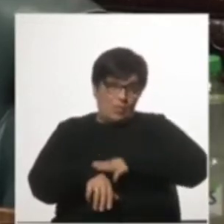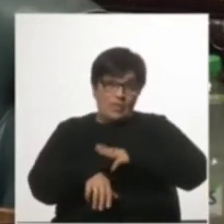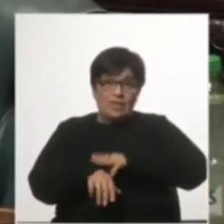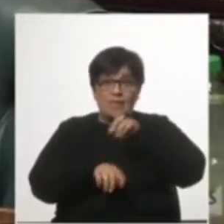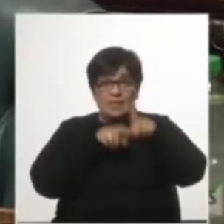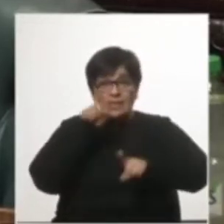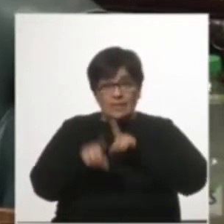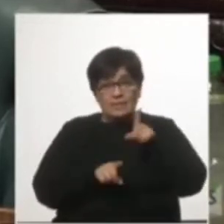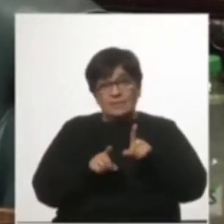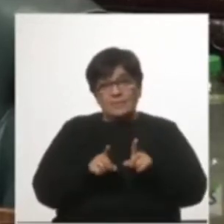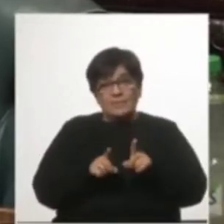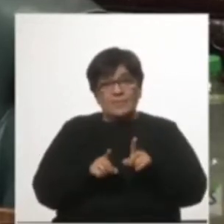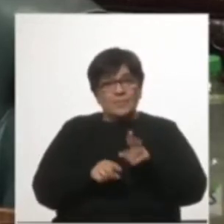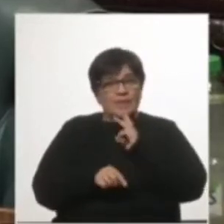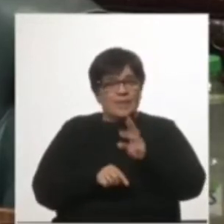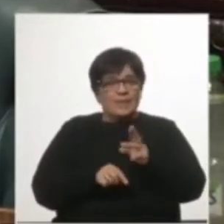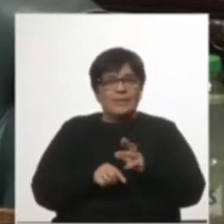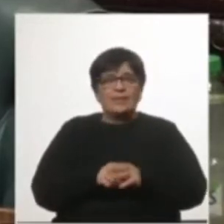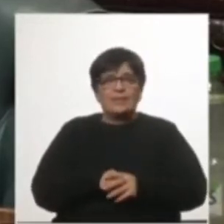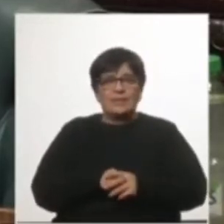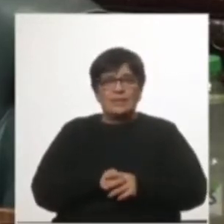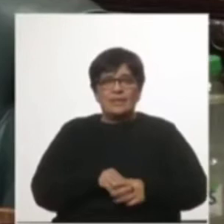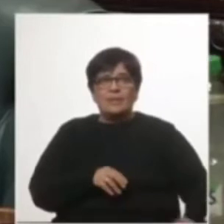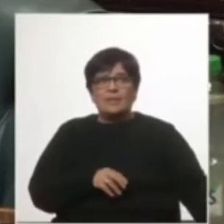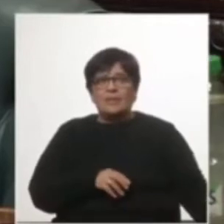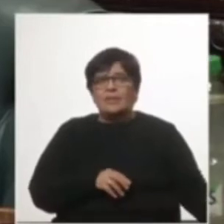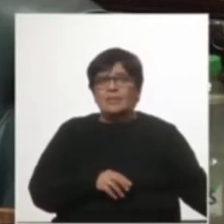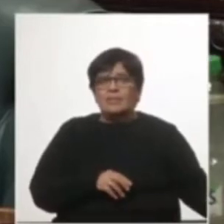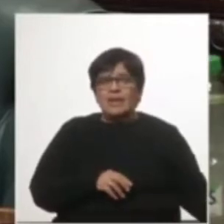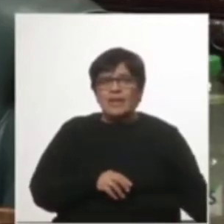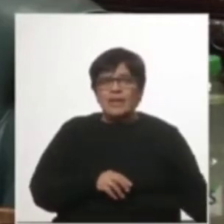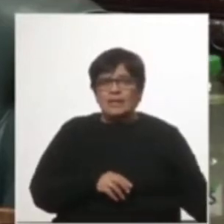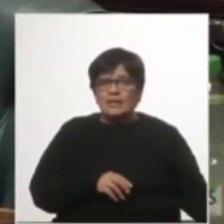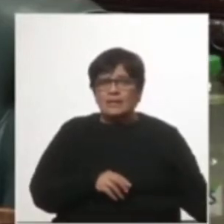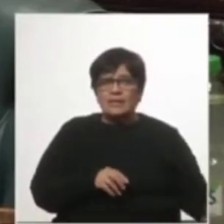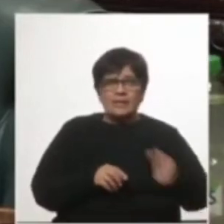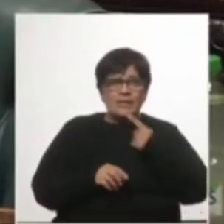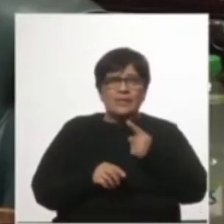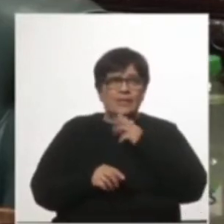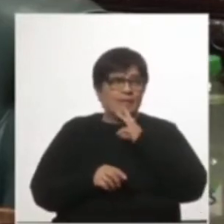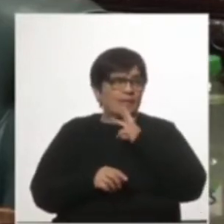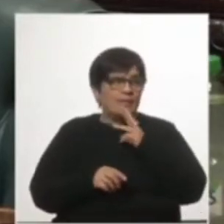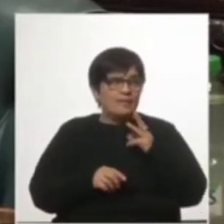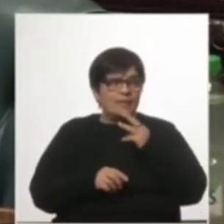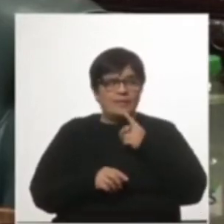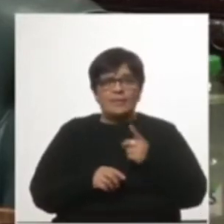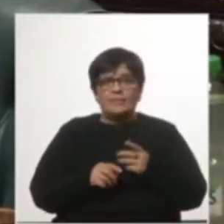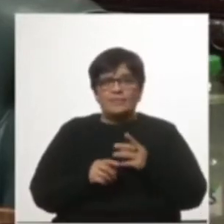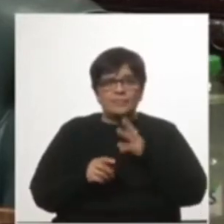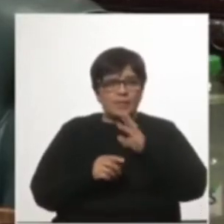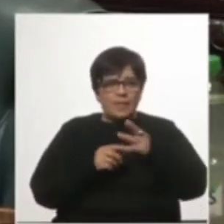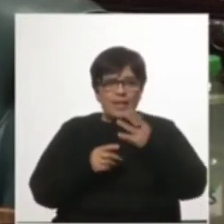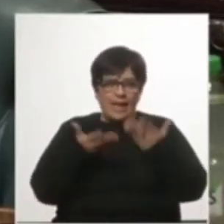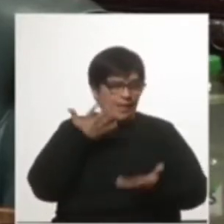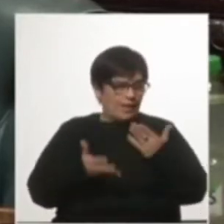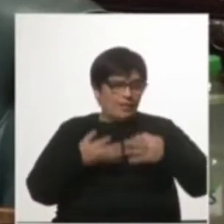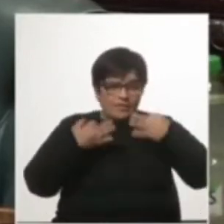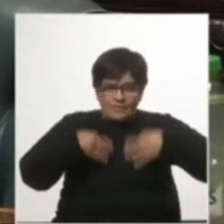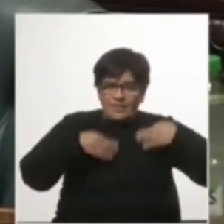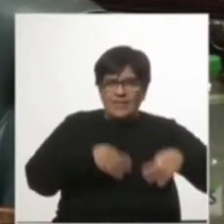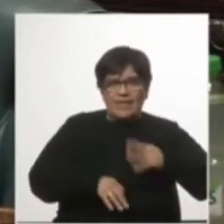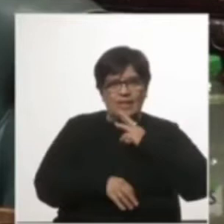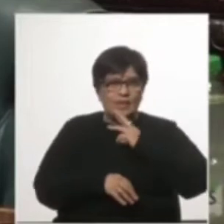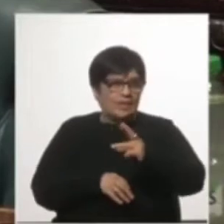que los resultados del aspecto sanitario de la pandemia se habían manejado razonablemente y los